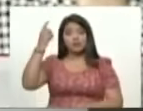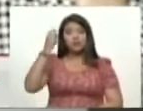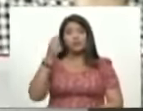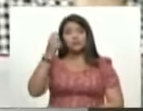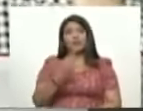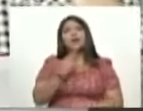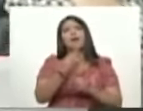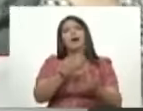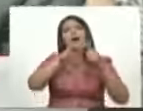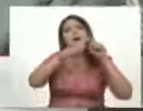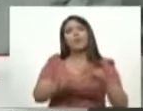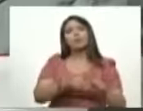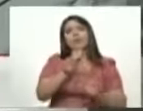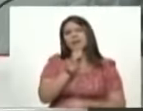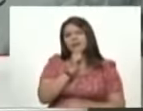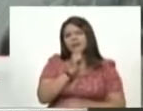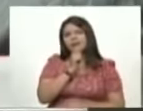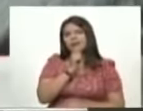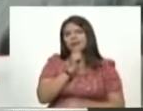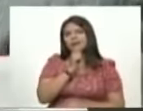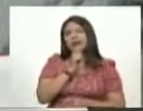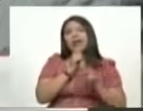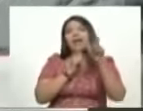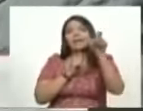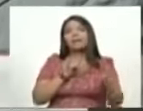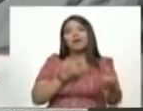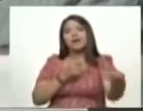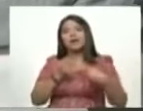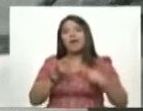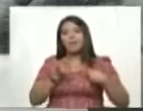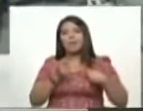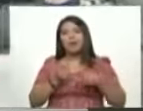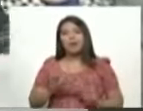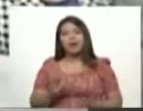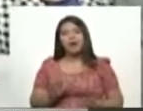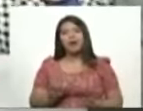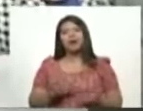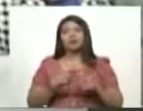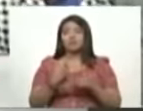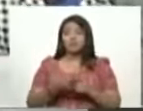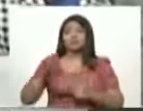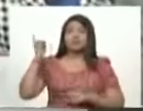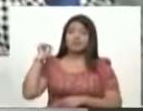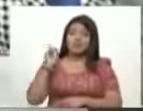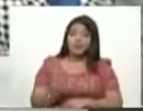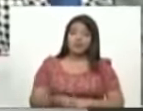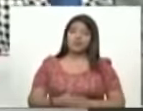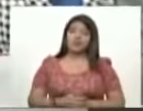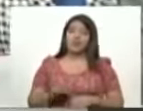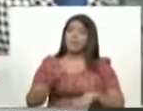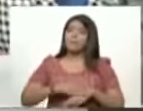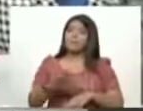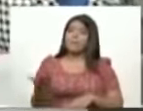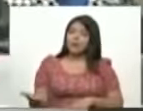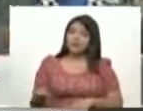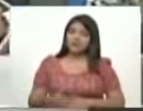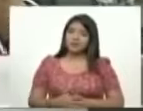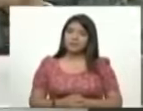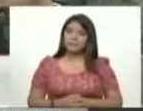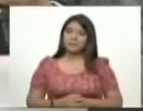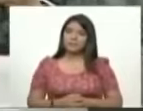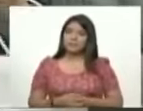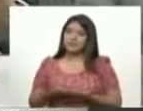rendir cuenta es a sus financistas, y es a quien le deben, porque favor